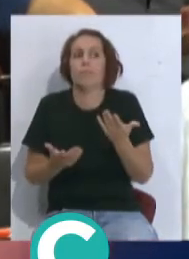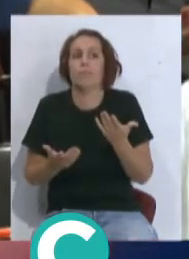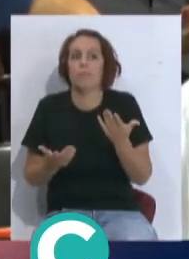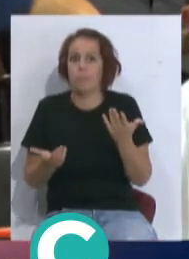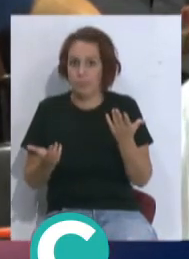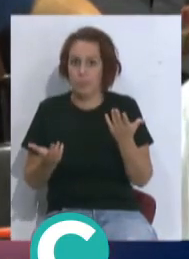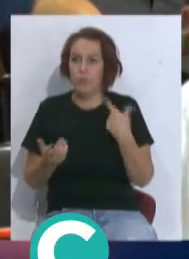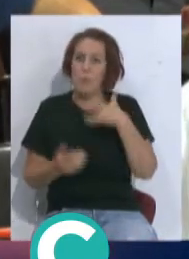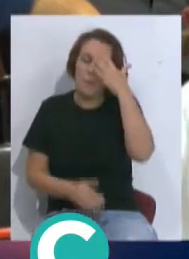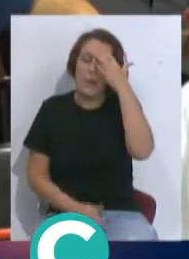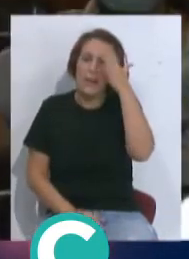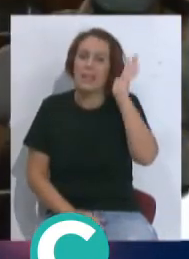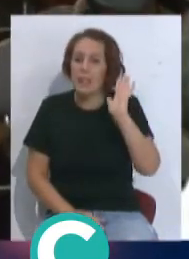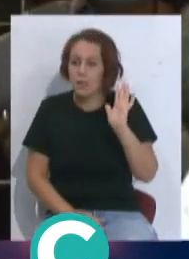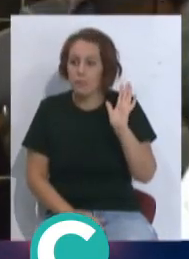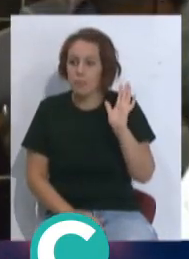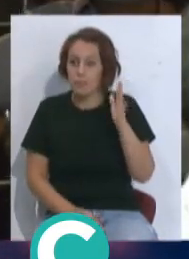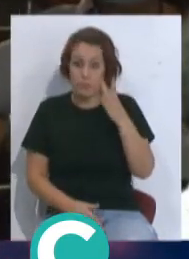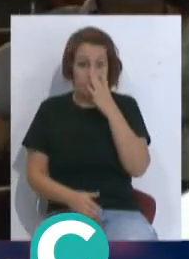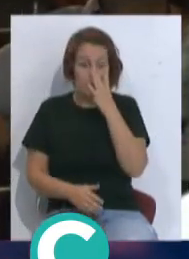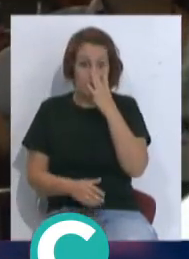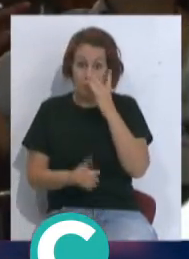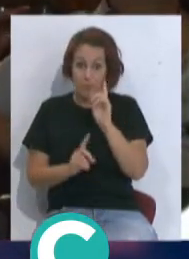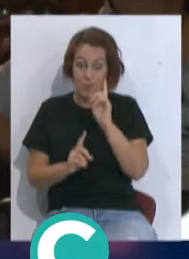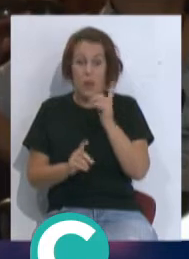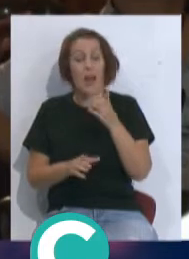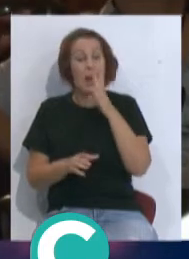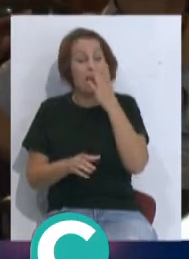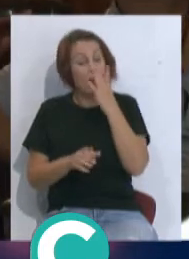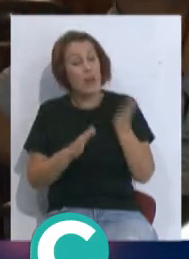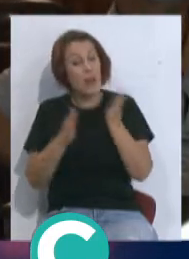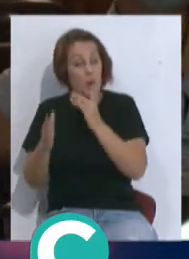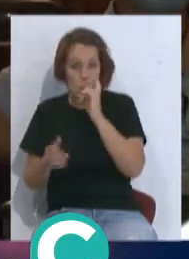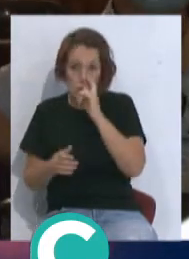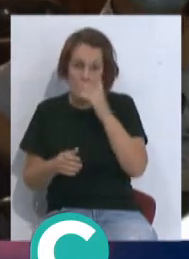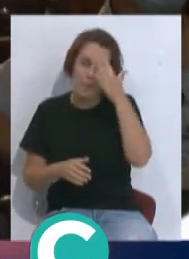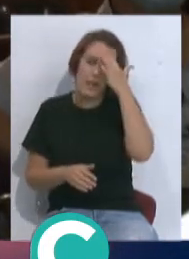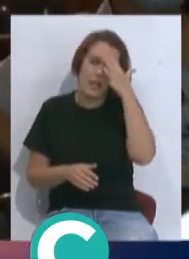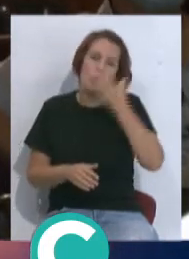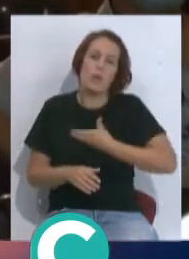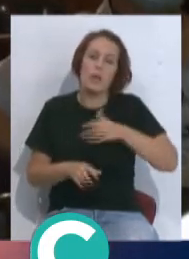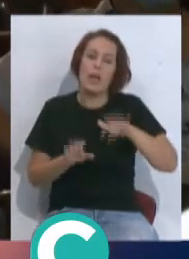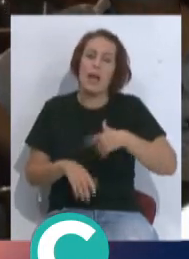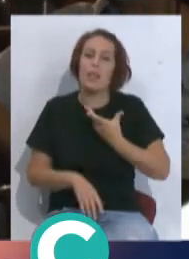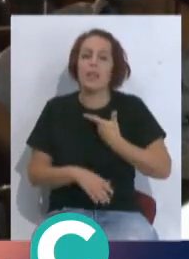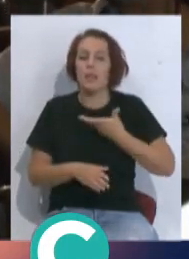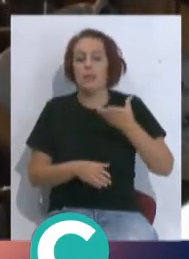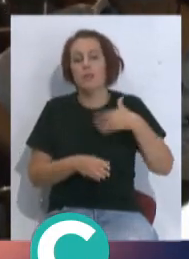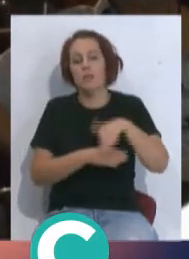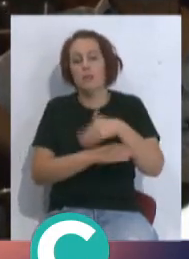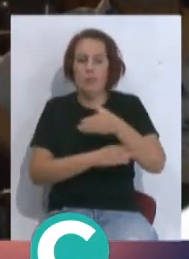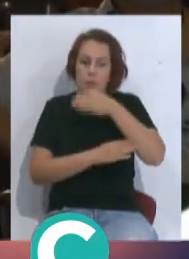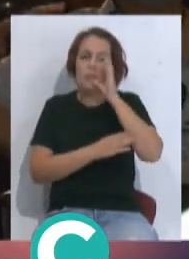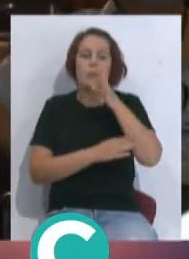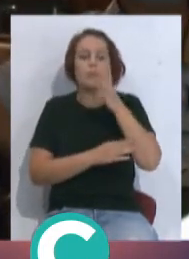no? Pero tú imaginas no hay que carnaval, no existe, el carnaval está en febrero. Que el ayuntamiento de Cádiz prohíbe beber en la calle porque no es la fiesta oficial del